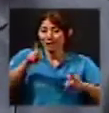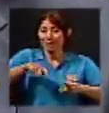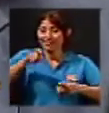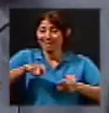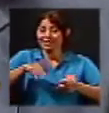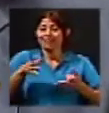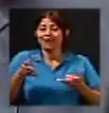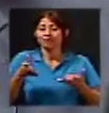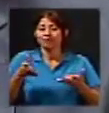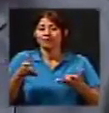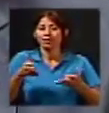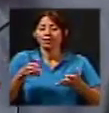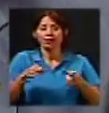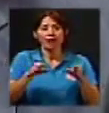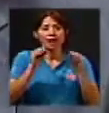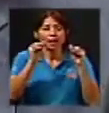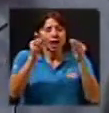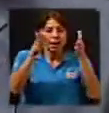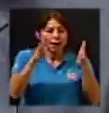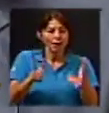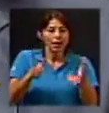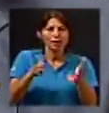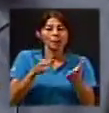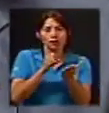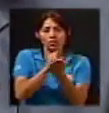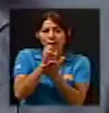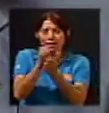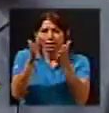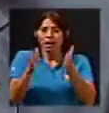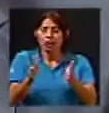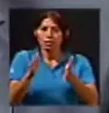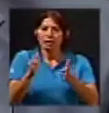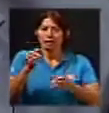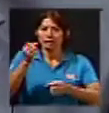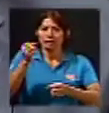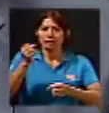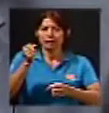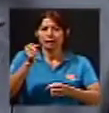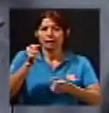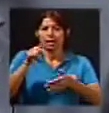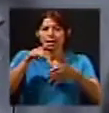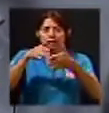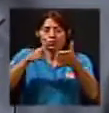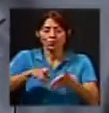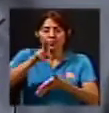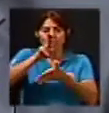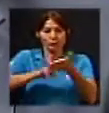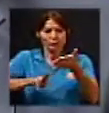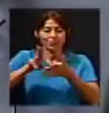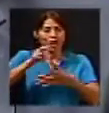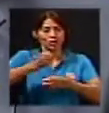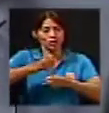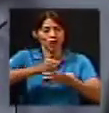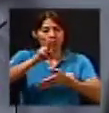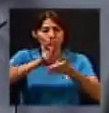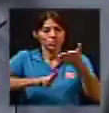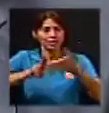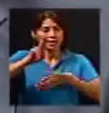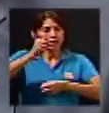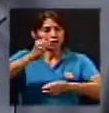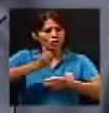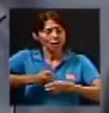los académicos, de los investigadores, de los universitarios, porque si bien es